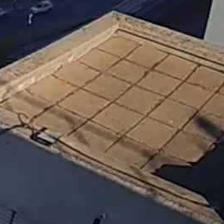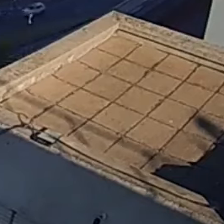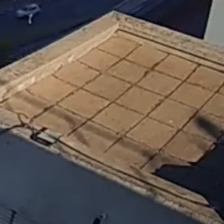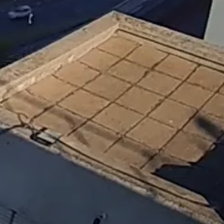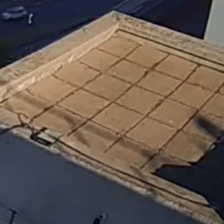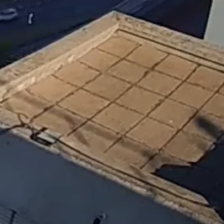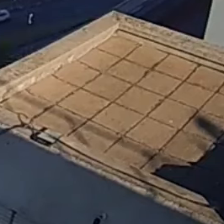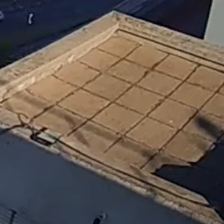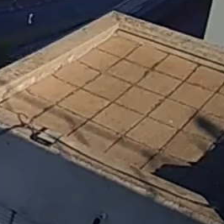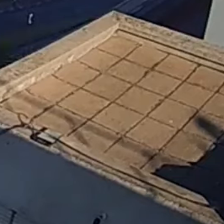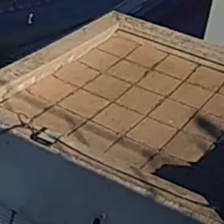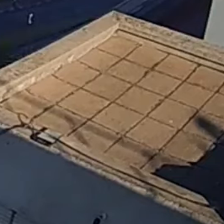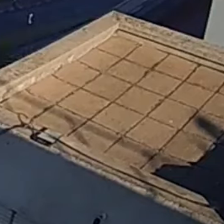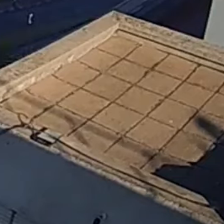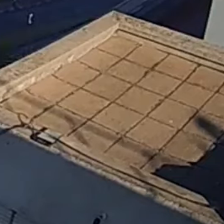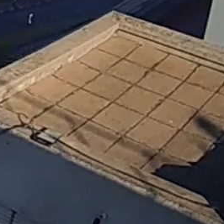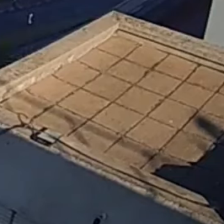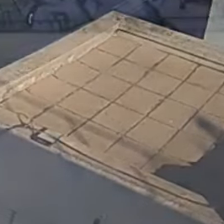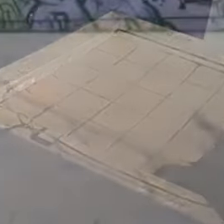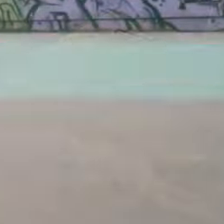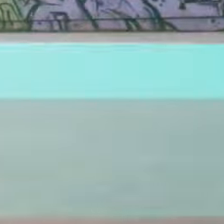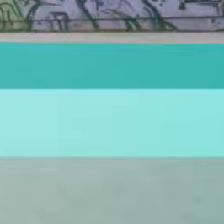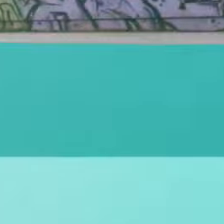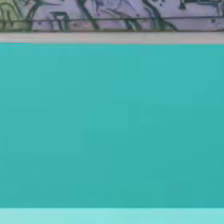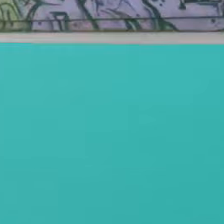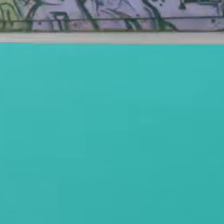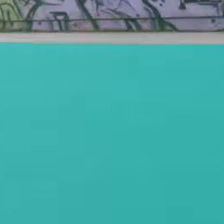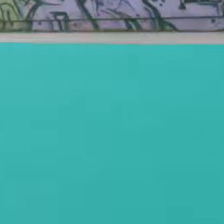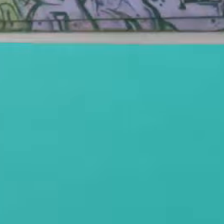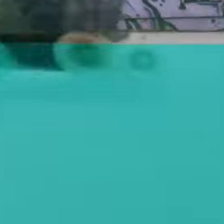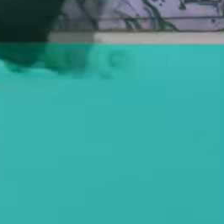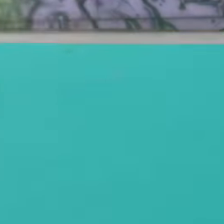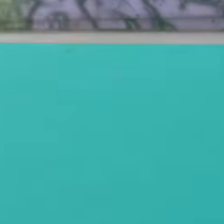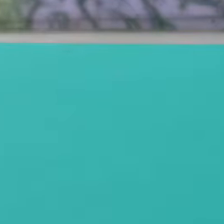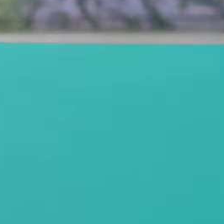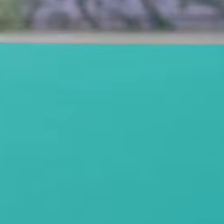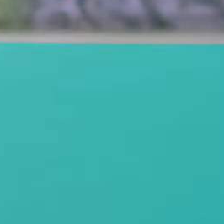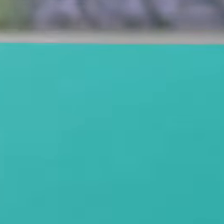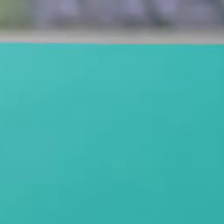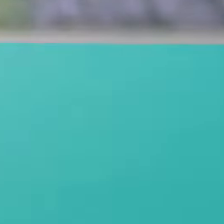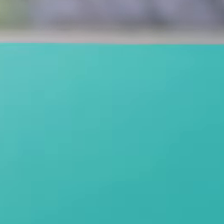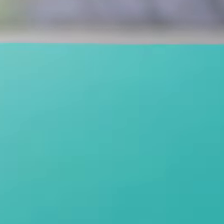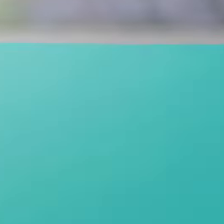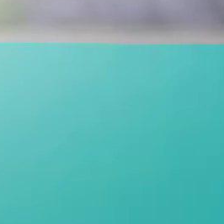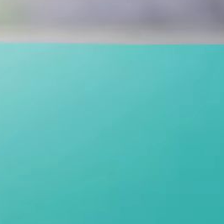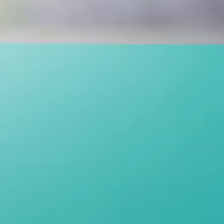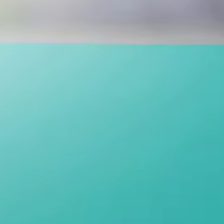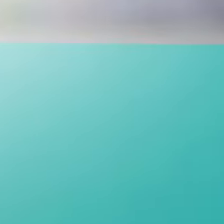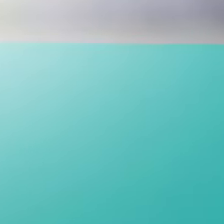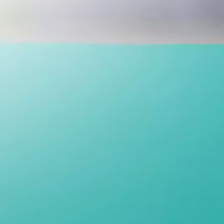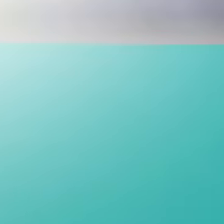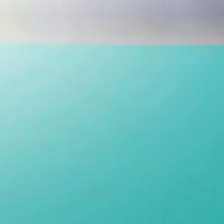madrugada al barrio volves como sin